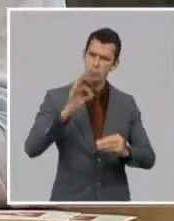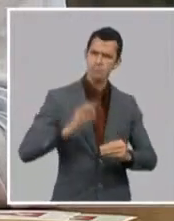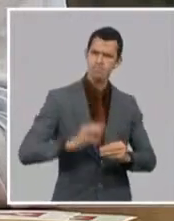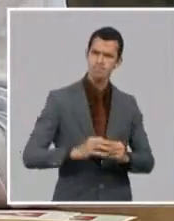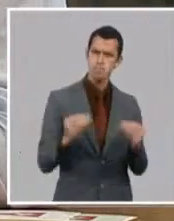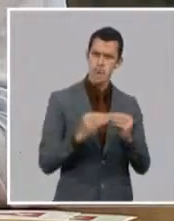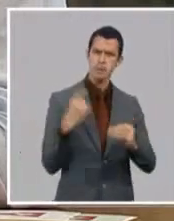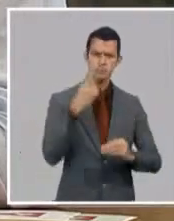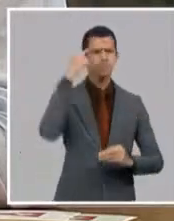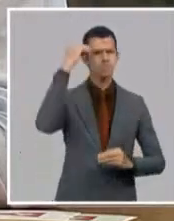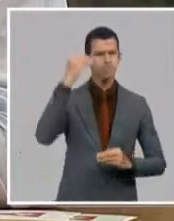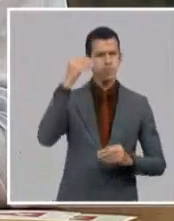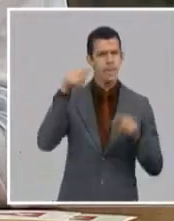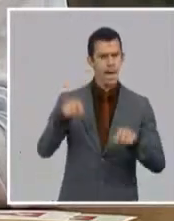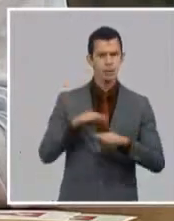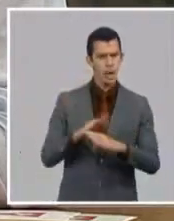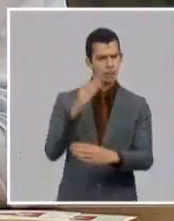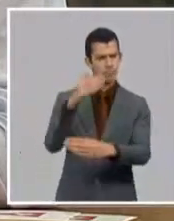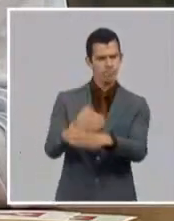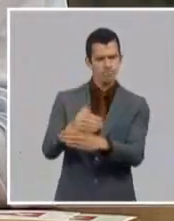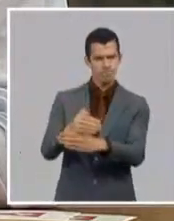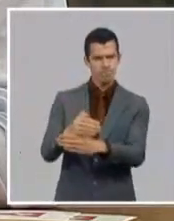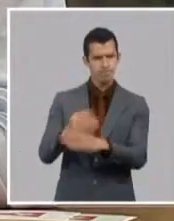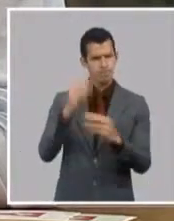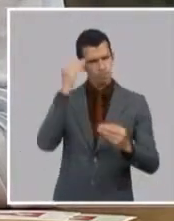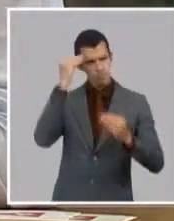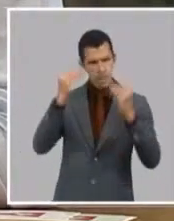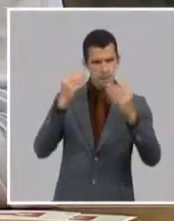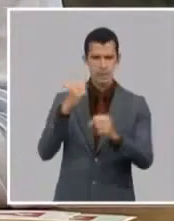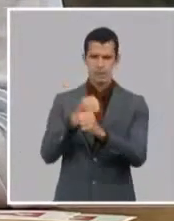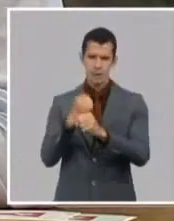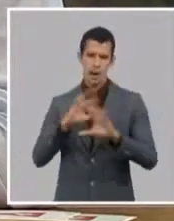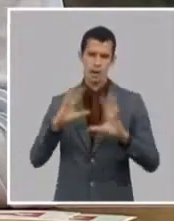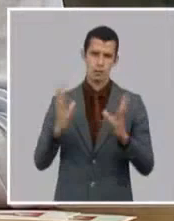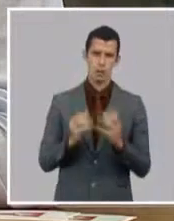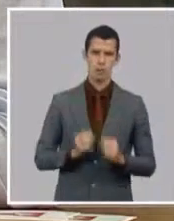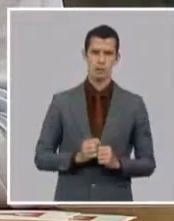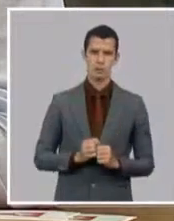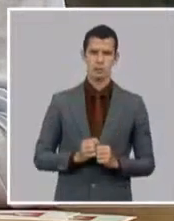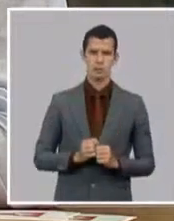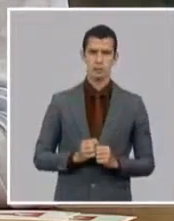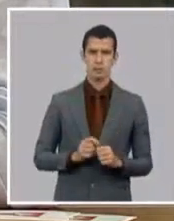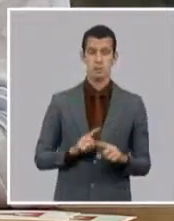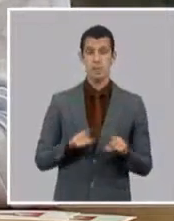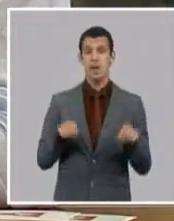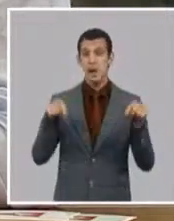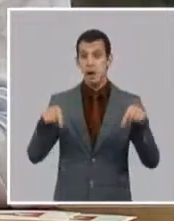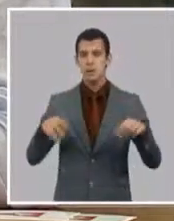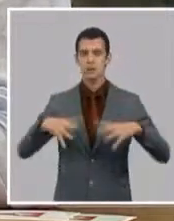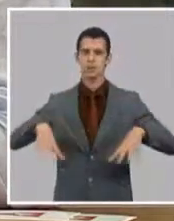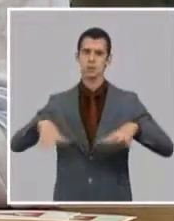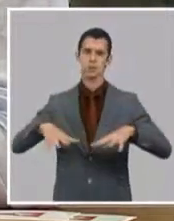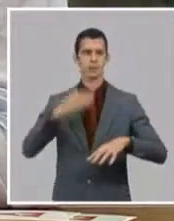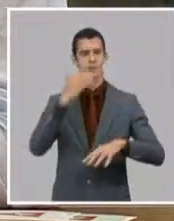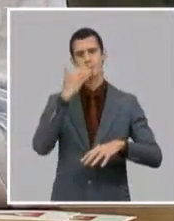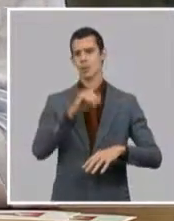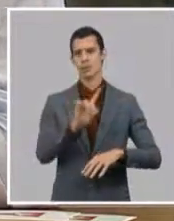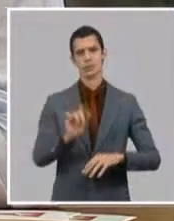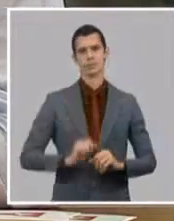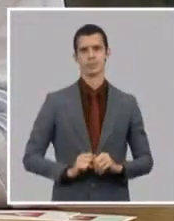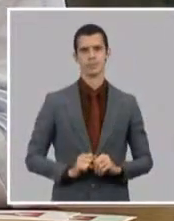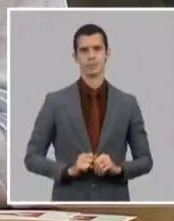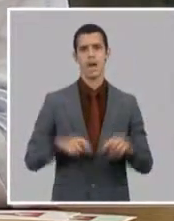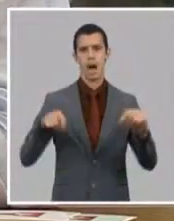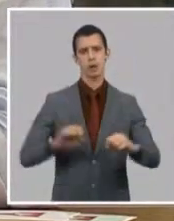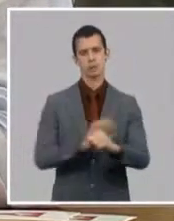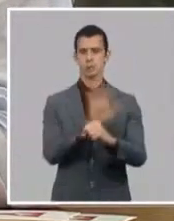cortar esas causas. Y esto en medio de condiciones terriblemente adversas, pero tenemos que llegar más a